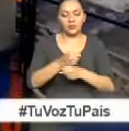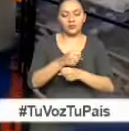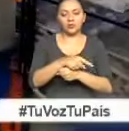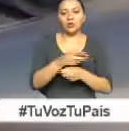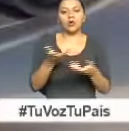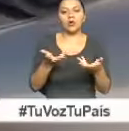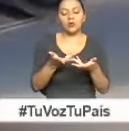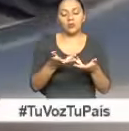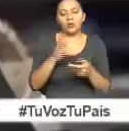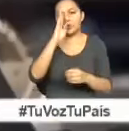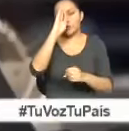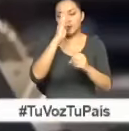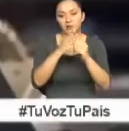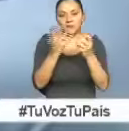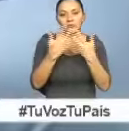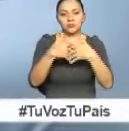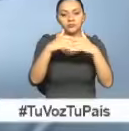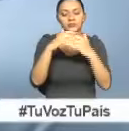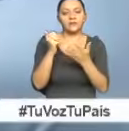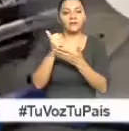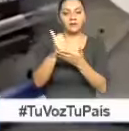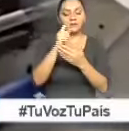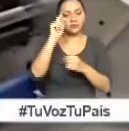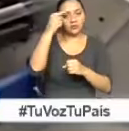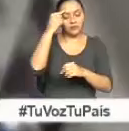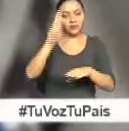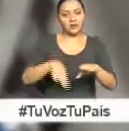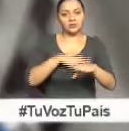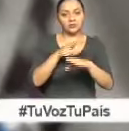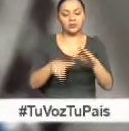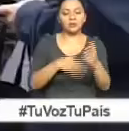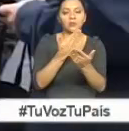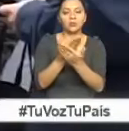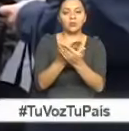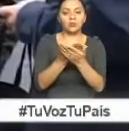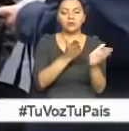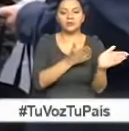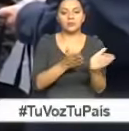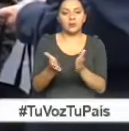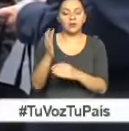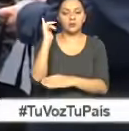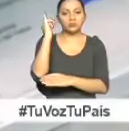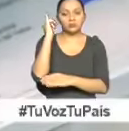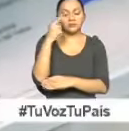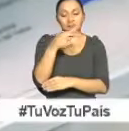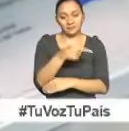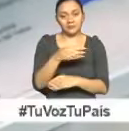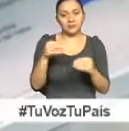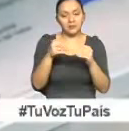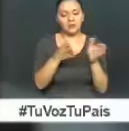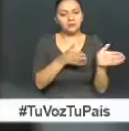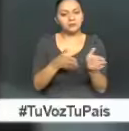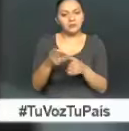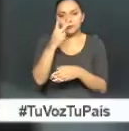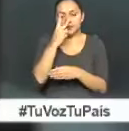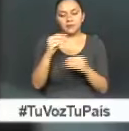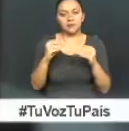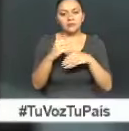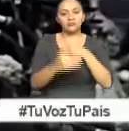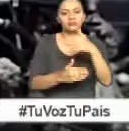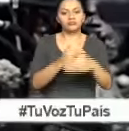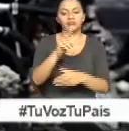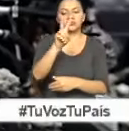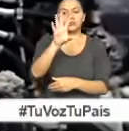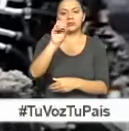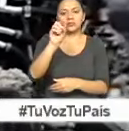de los objetivos que busca el Gobierno Nacional a través de una propuesta de política industrial. Esta política prevé generar